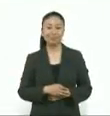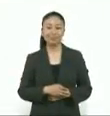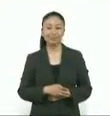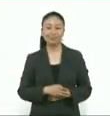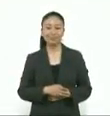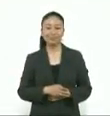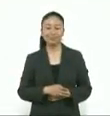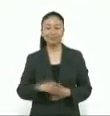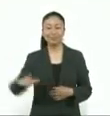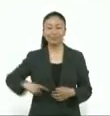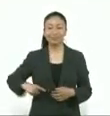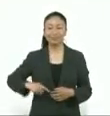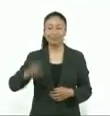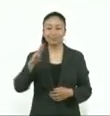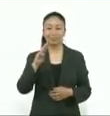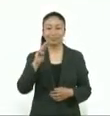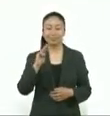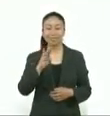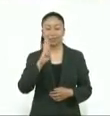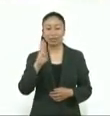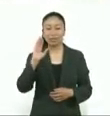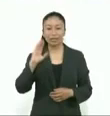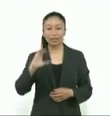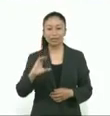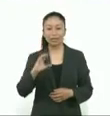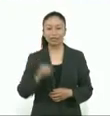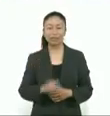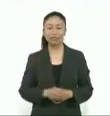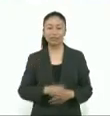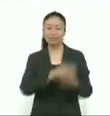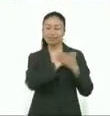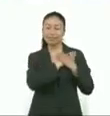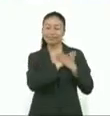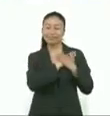Baja California, amor.